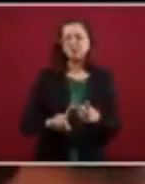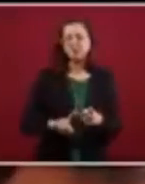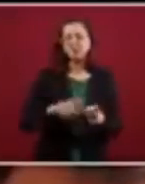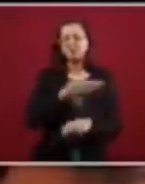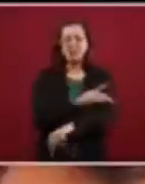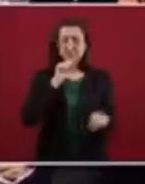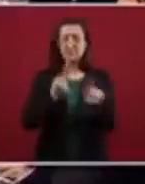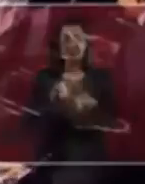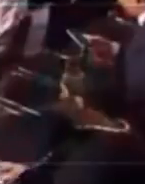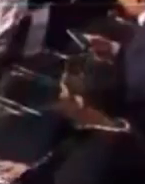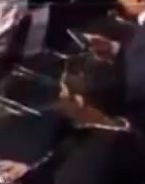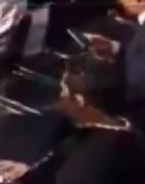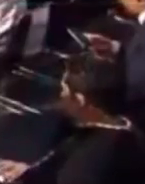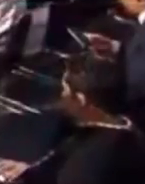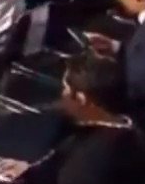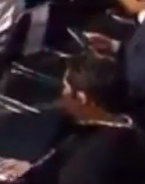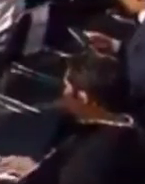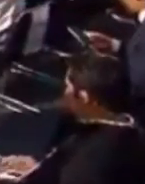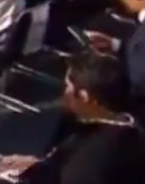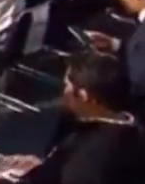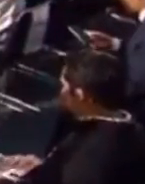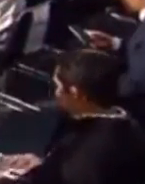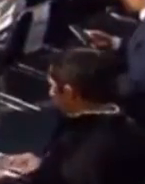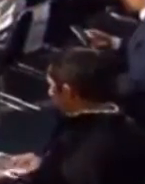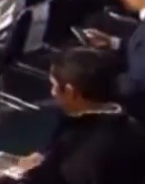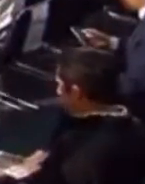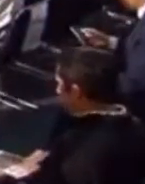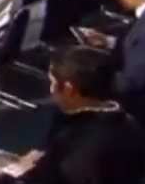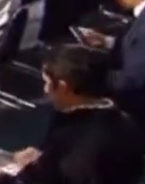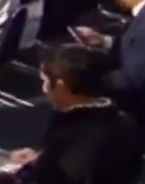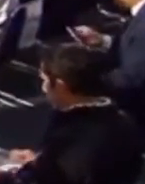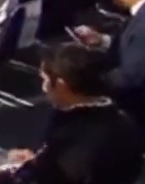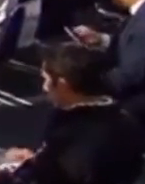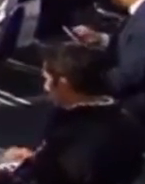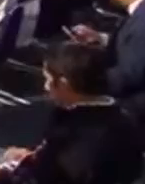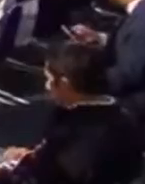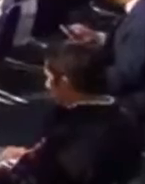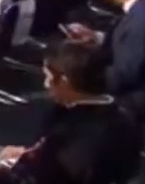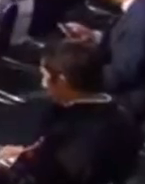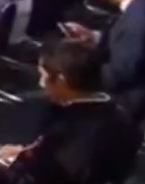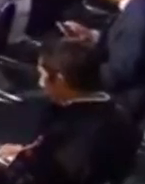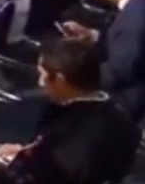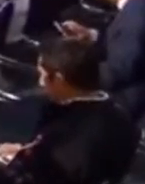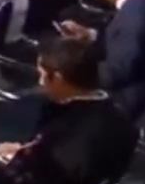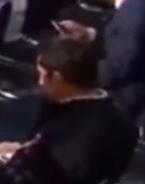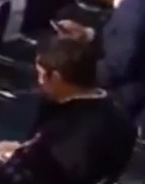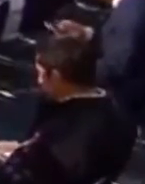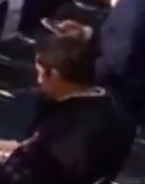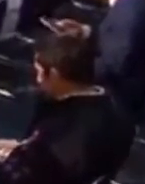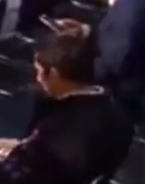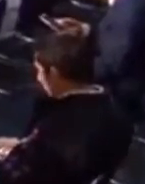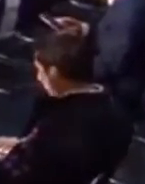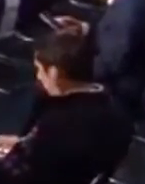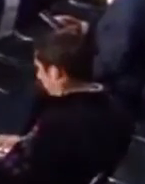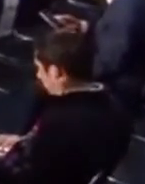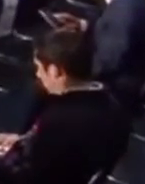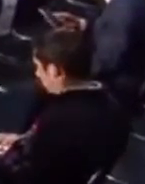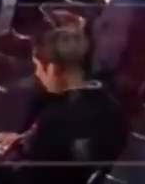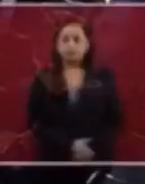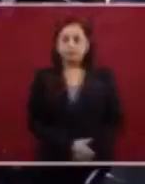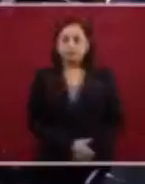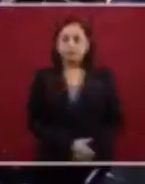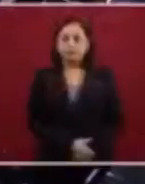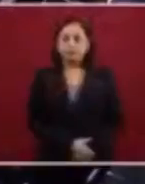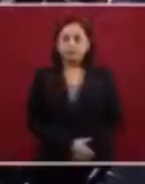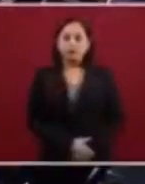de sus familiares? El asilo no se puede revocar. El asilo se ha concedido, ayer hice una explicación, a